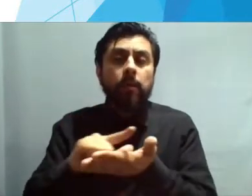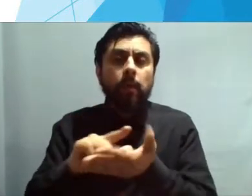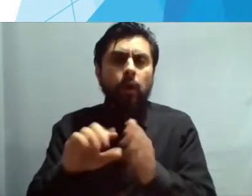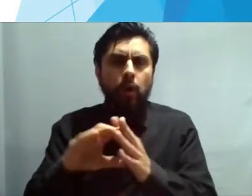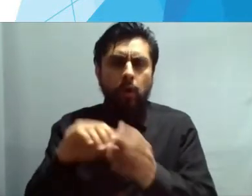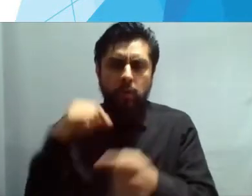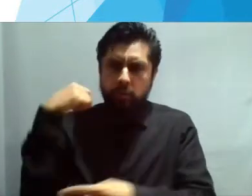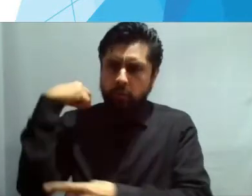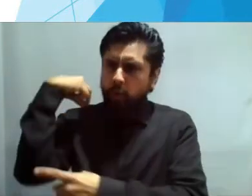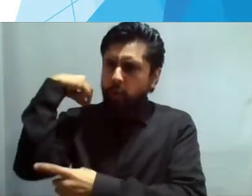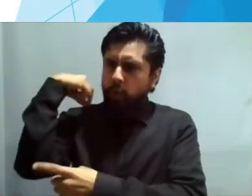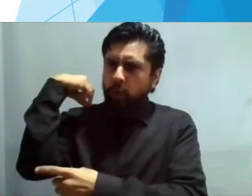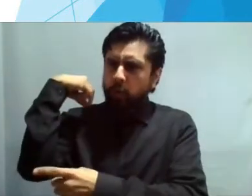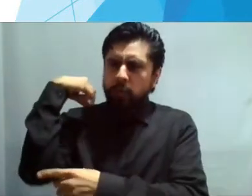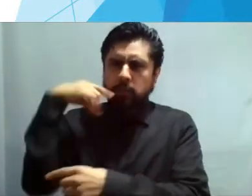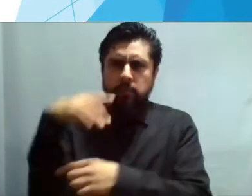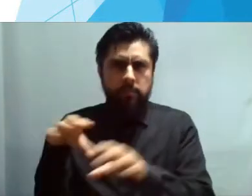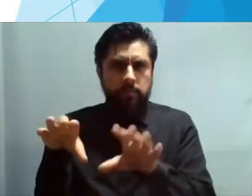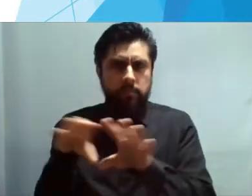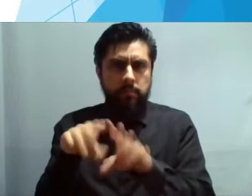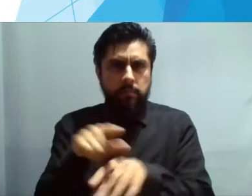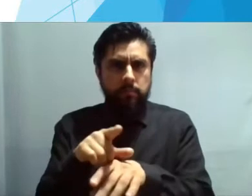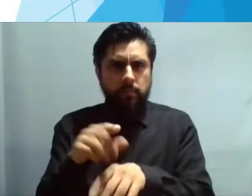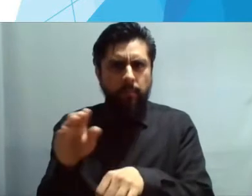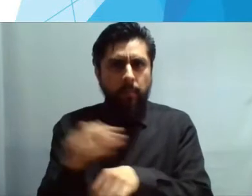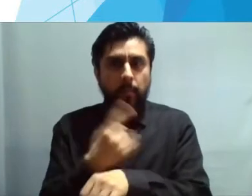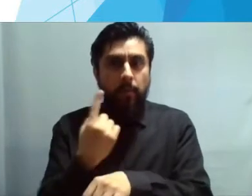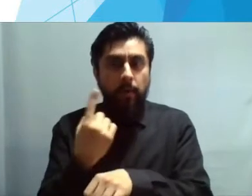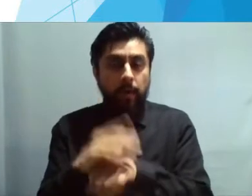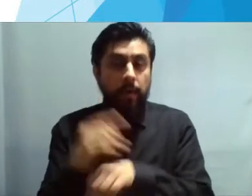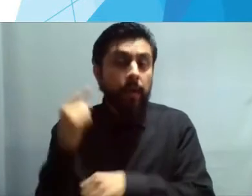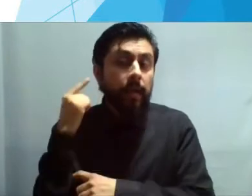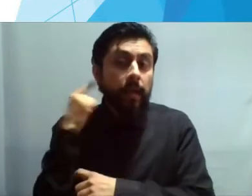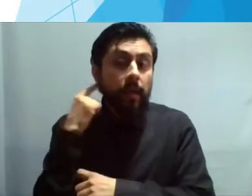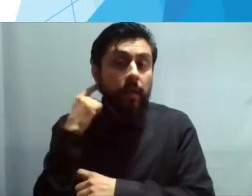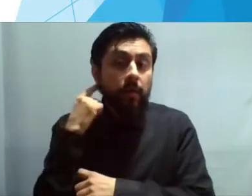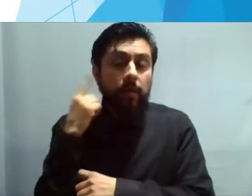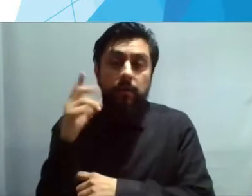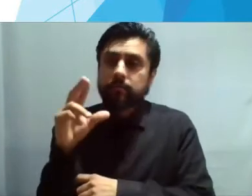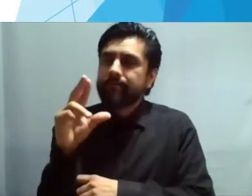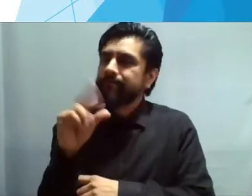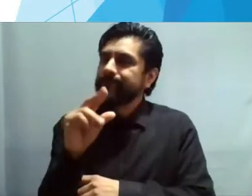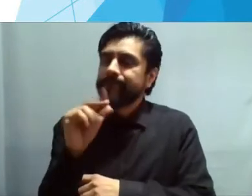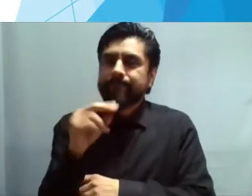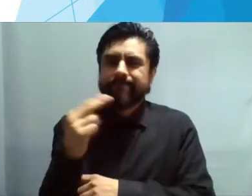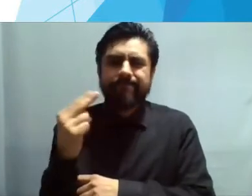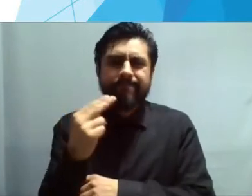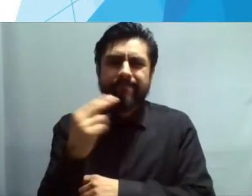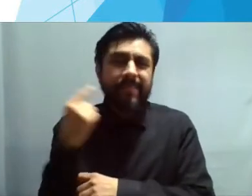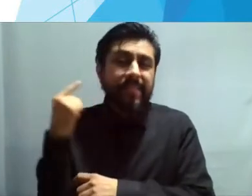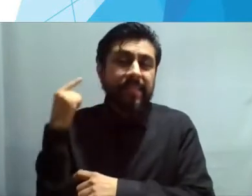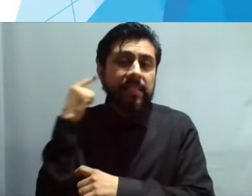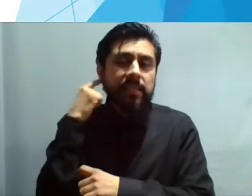siempre se comenta de forma muy común. ¿Por qué? Es decir, al oído no hay que meter absolutamente nada, sino que